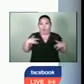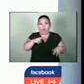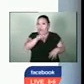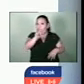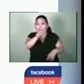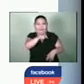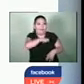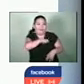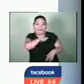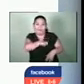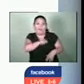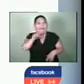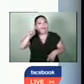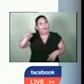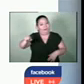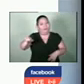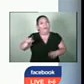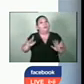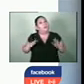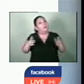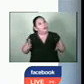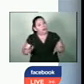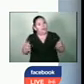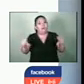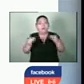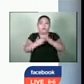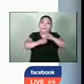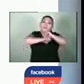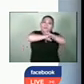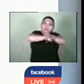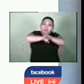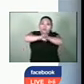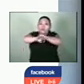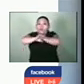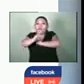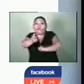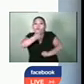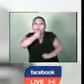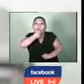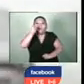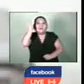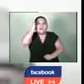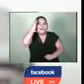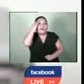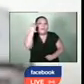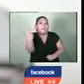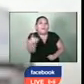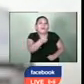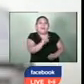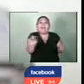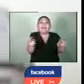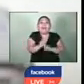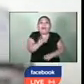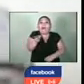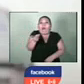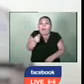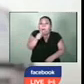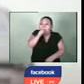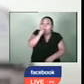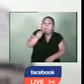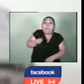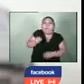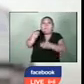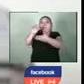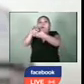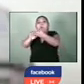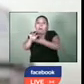de esta situación. Incluso por ello se crean campañas para alertar a los usuarios de no entregar información como correo y